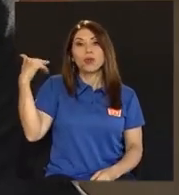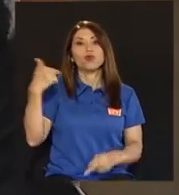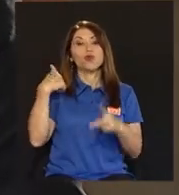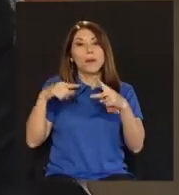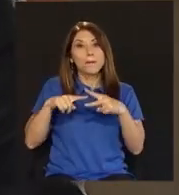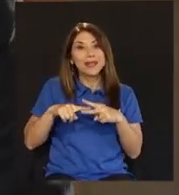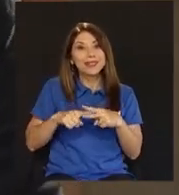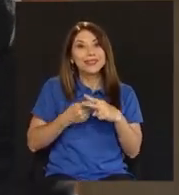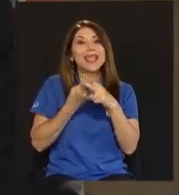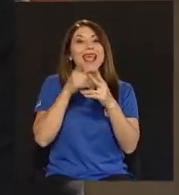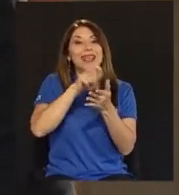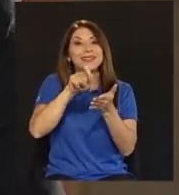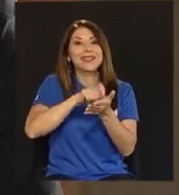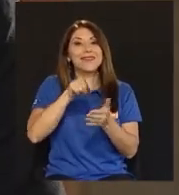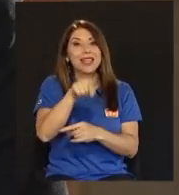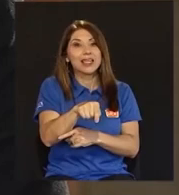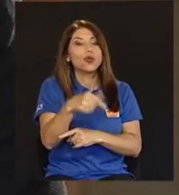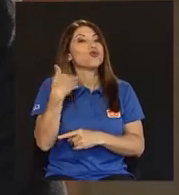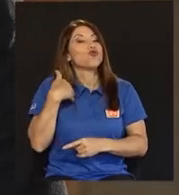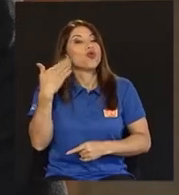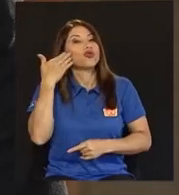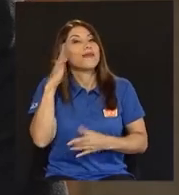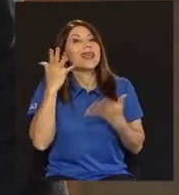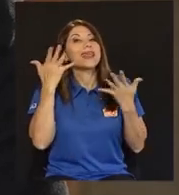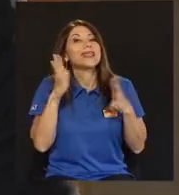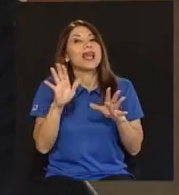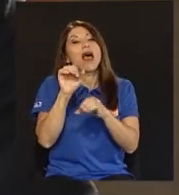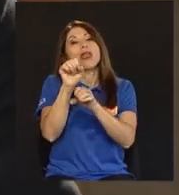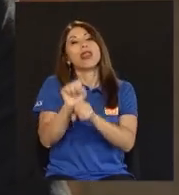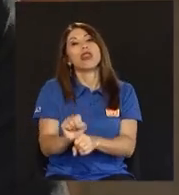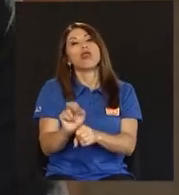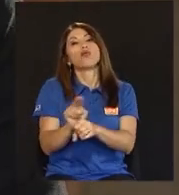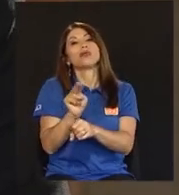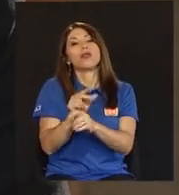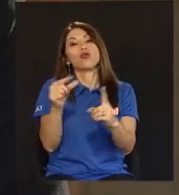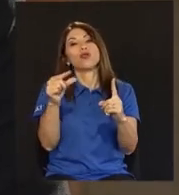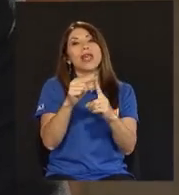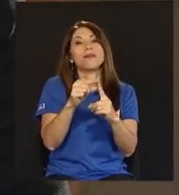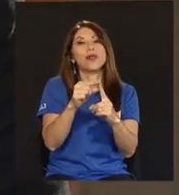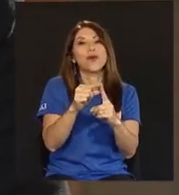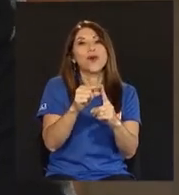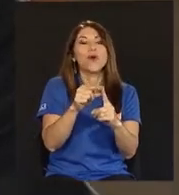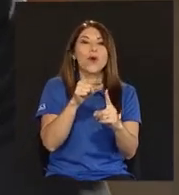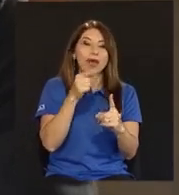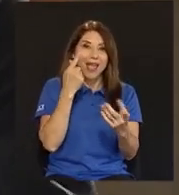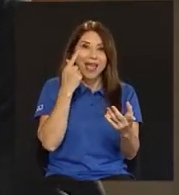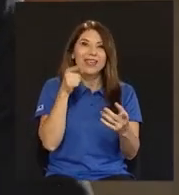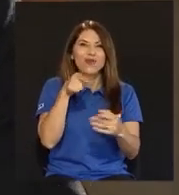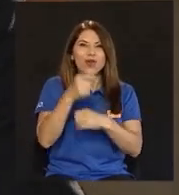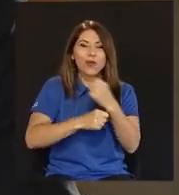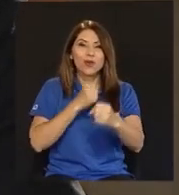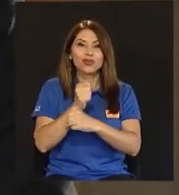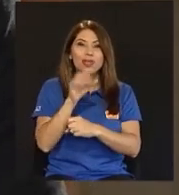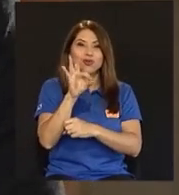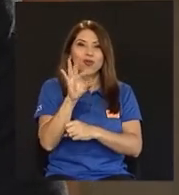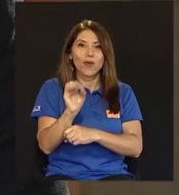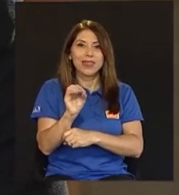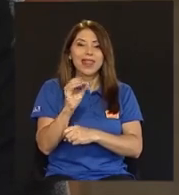ya el término se estaba acuñando en esos momentos como meta de inflación. Eso fue en mediados de los años 90. Más adelante ya vendría